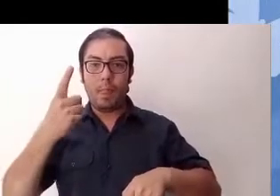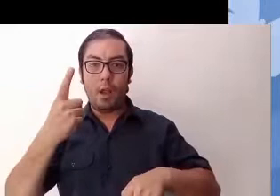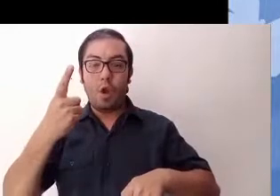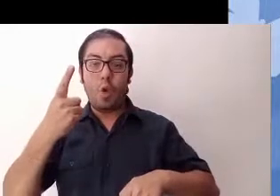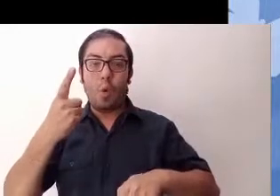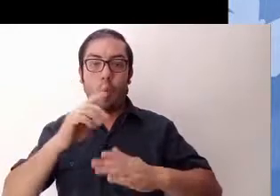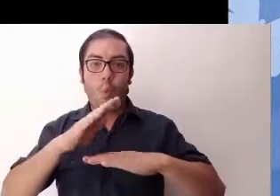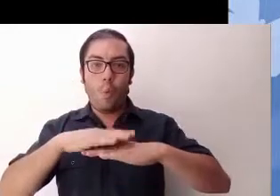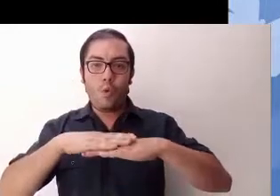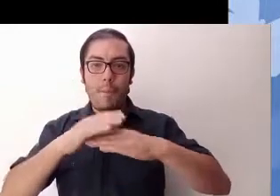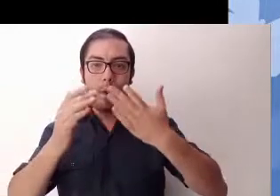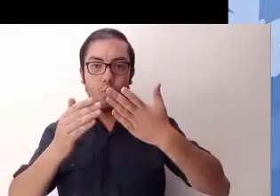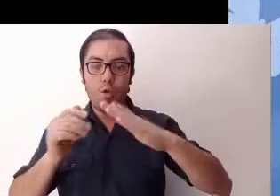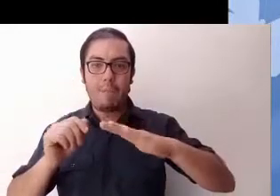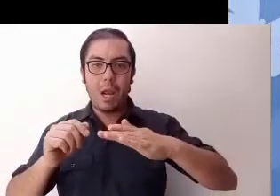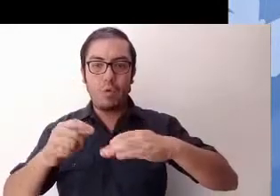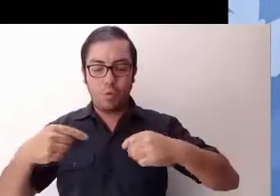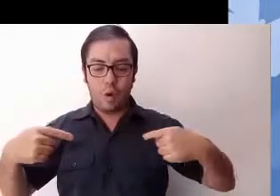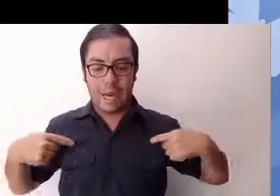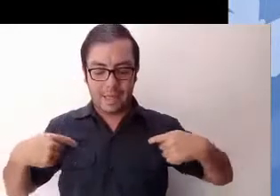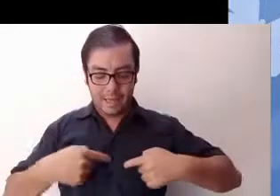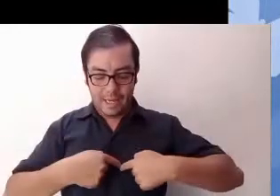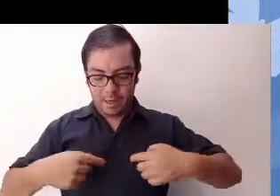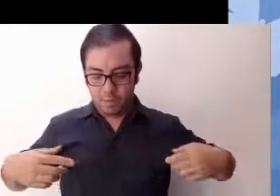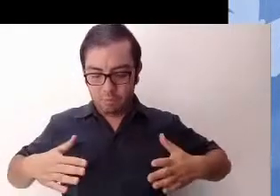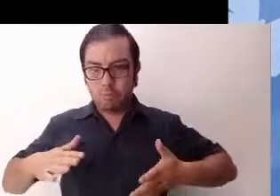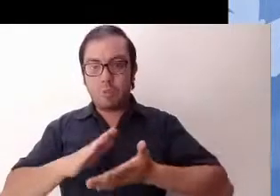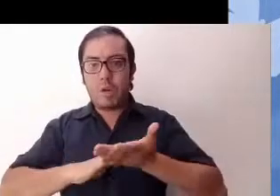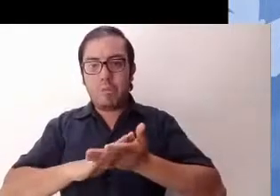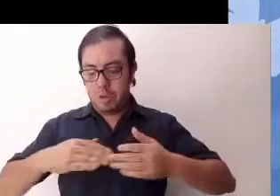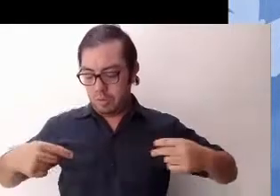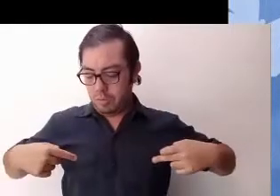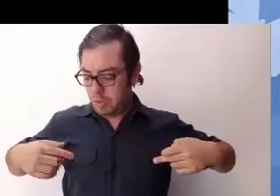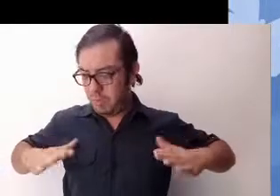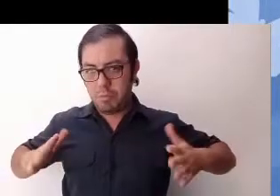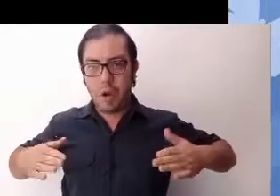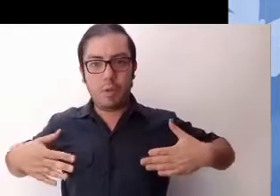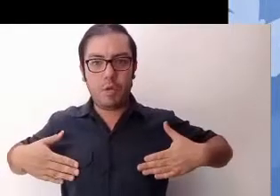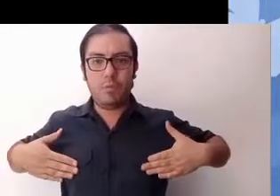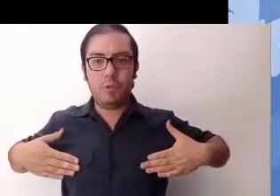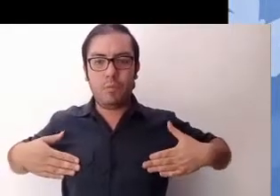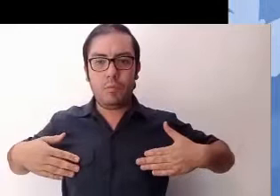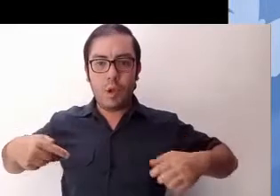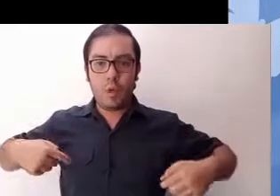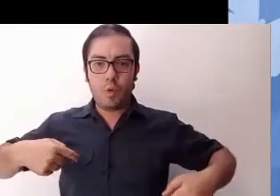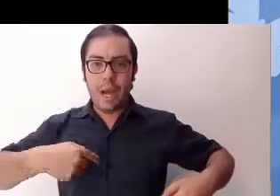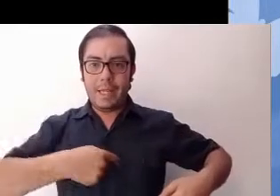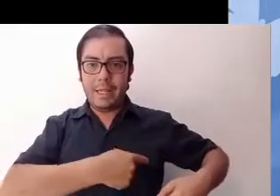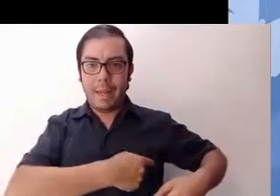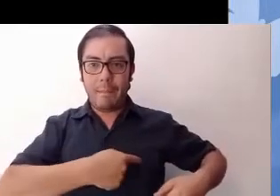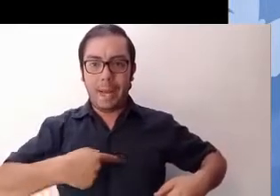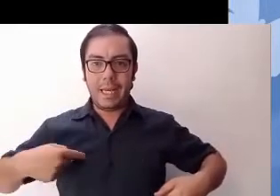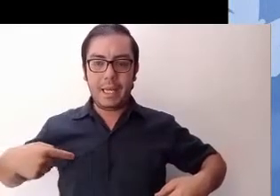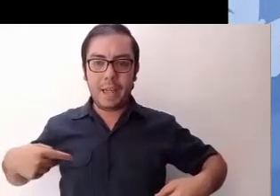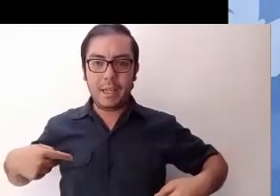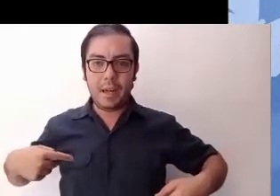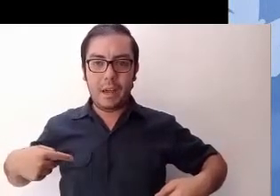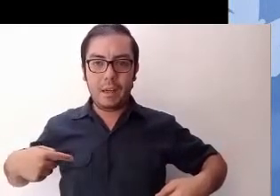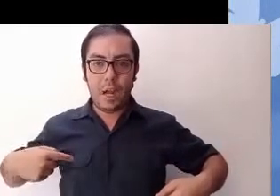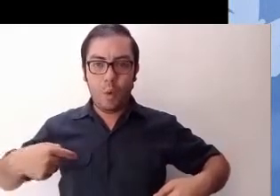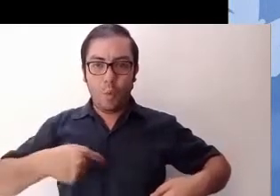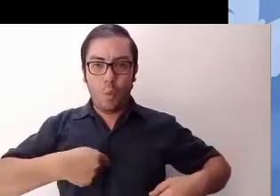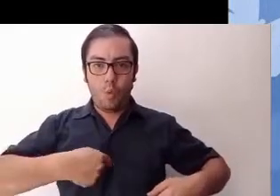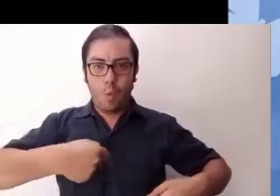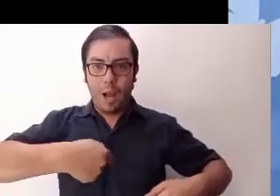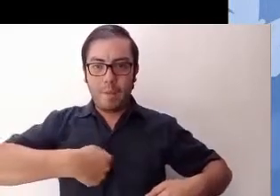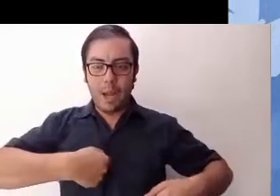los pezones de nuestro paciente, hago una línea imaginaria que se unan y justo al medio pongo mi mano. La otra mano